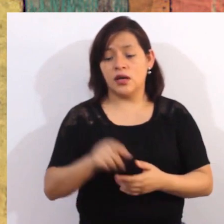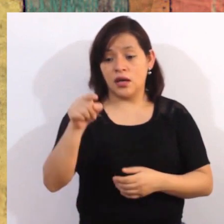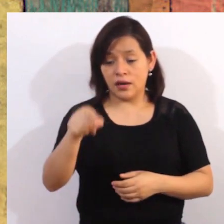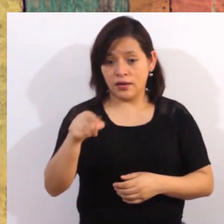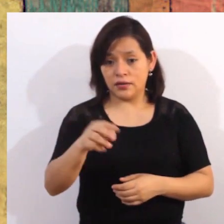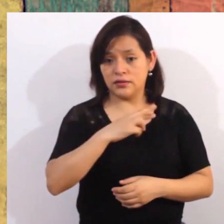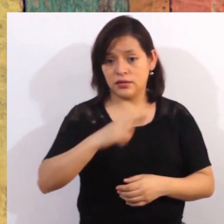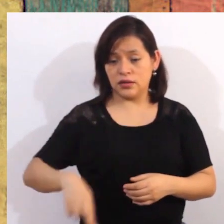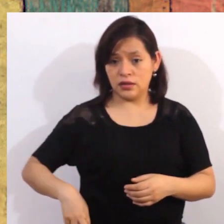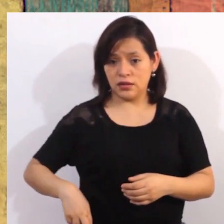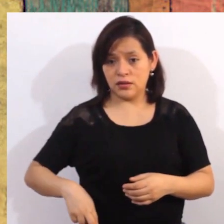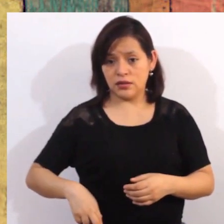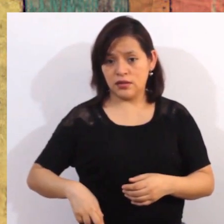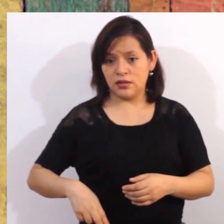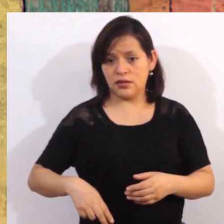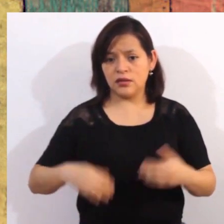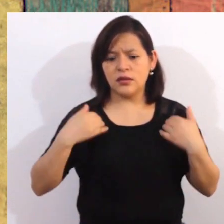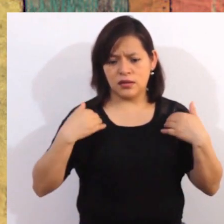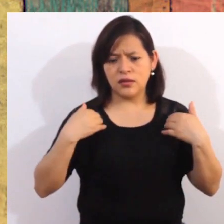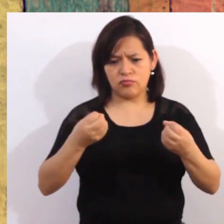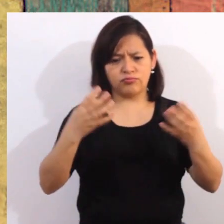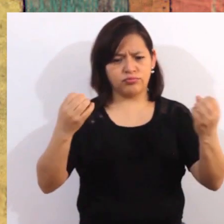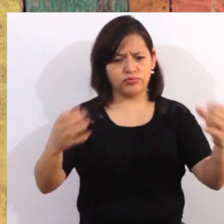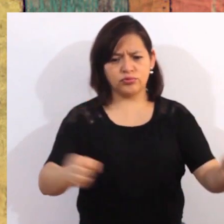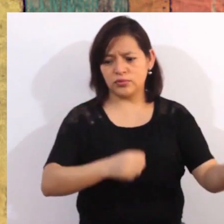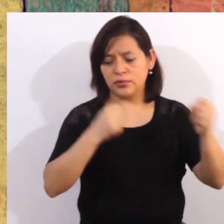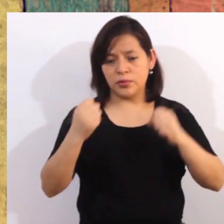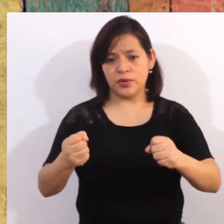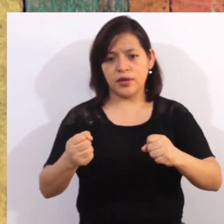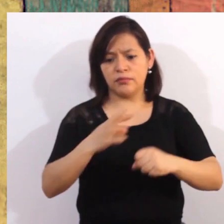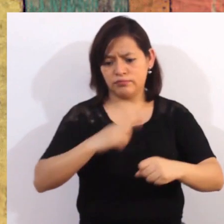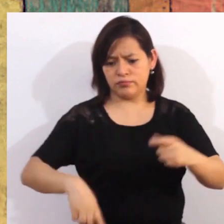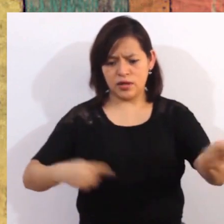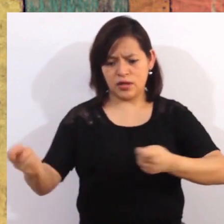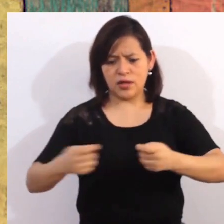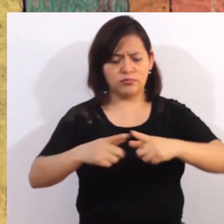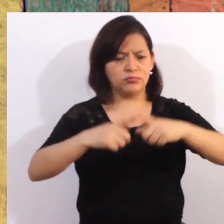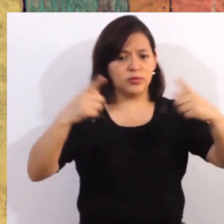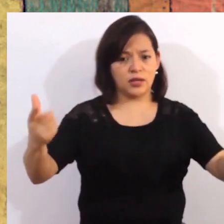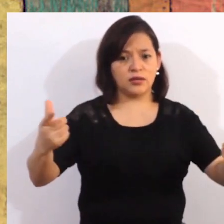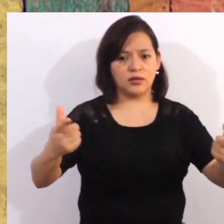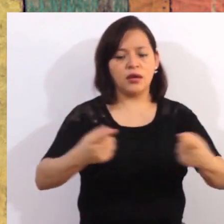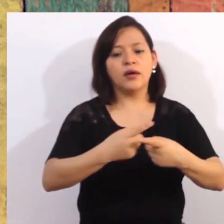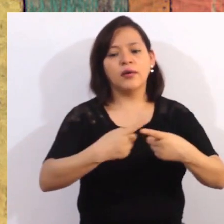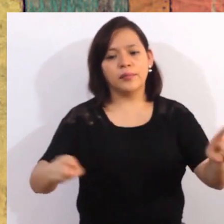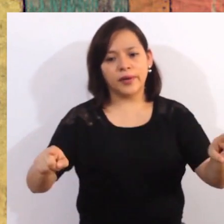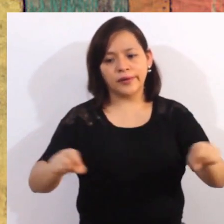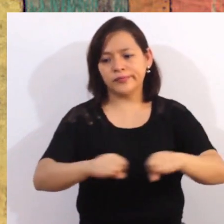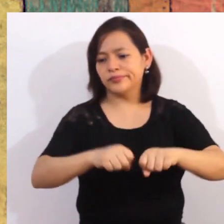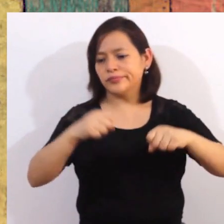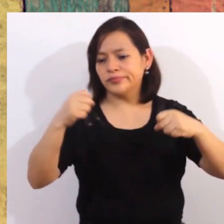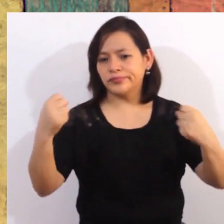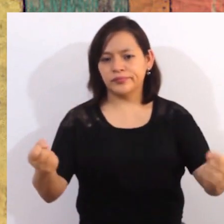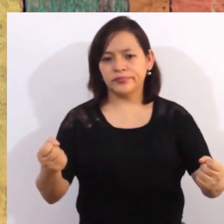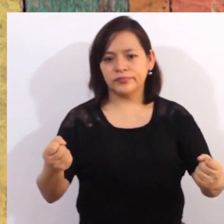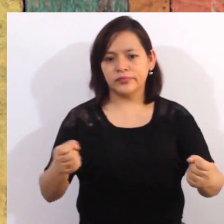En la mayor de sus fuerzas fue quebrado ese cuerno, nos dice ya el capítulo 8. Nos dice